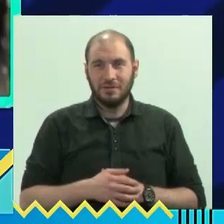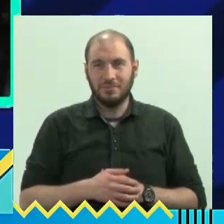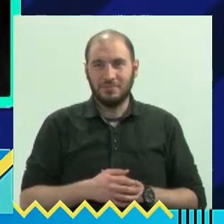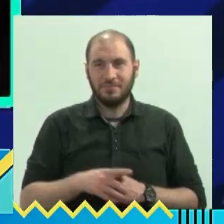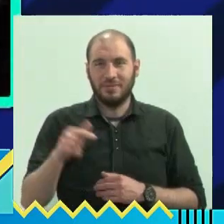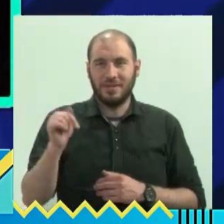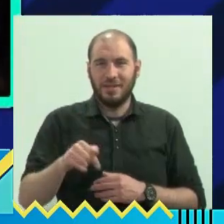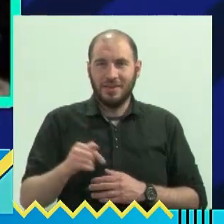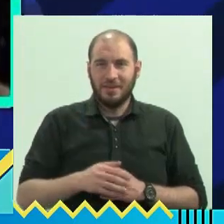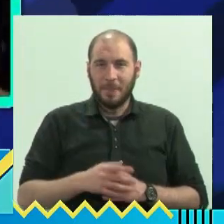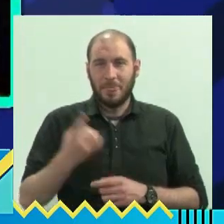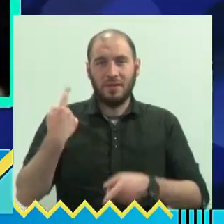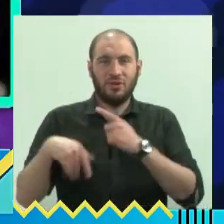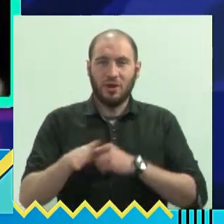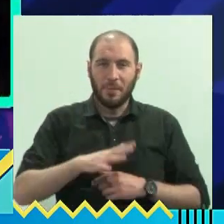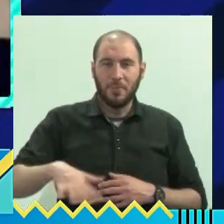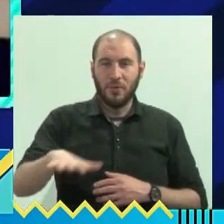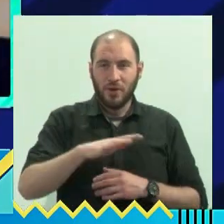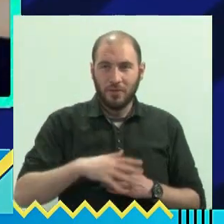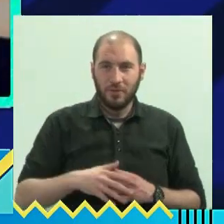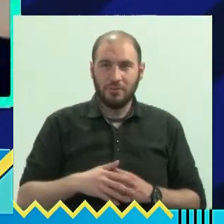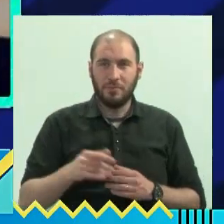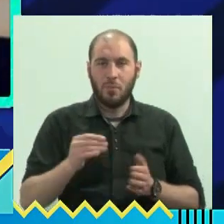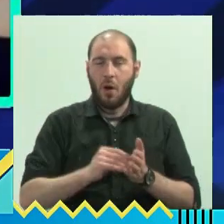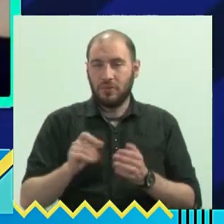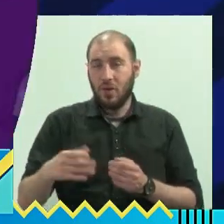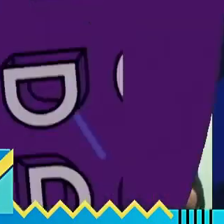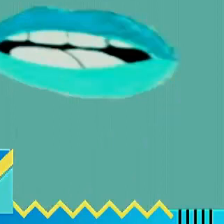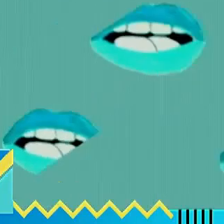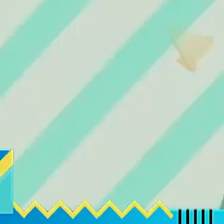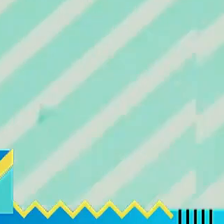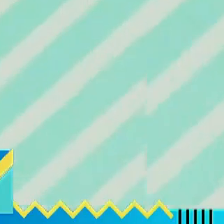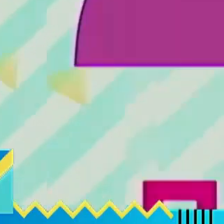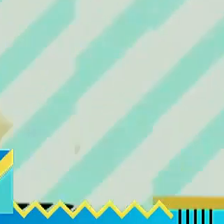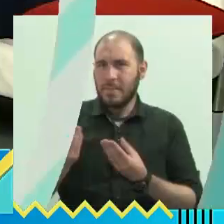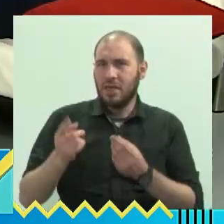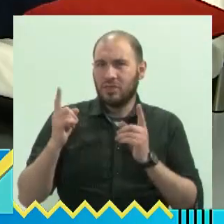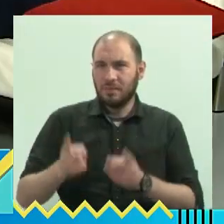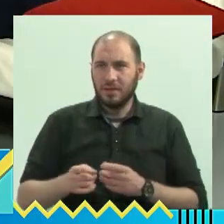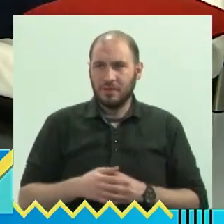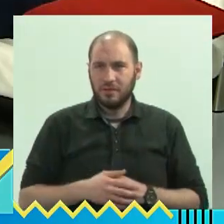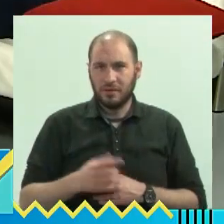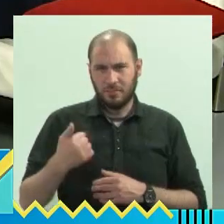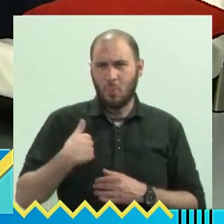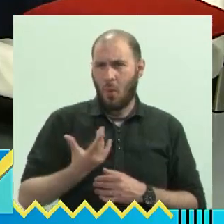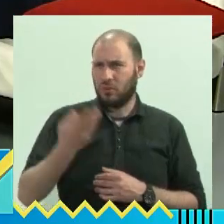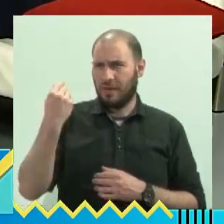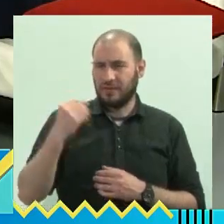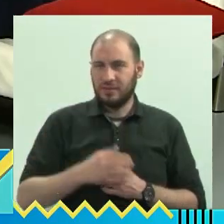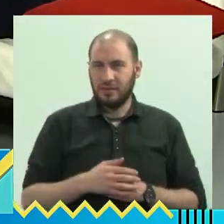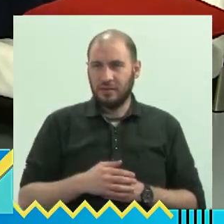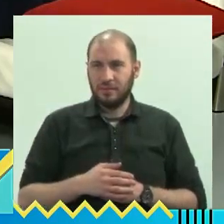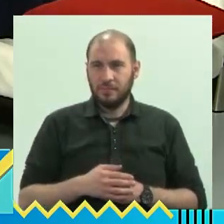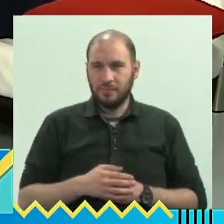la historia de un pueblo o de un grupo en un momento dado. Los miedos van cambiando también, entonces por ahí se hace, a mí me ha pasado muchas veces eso, que el